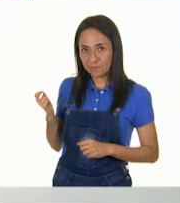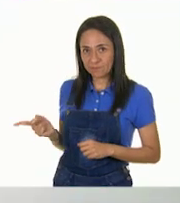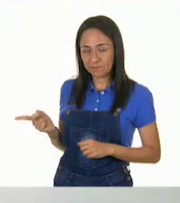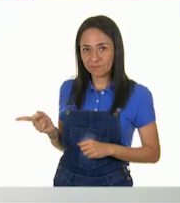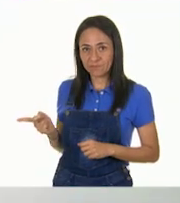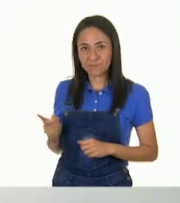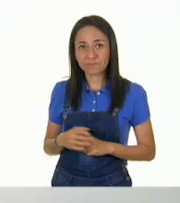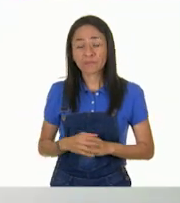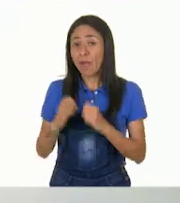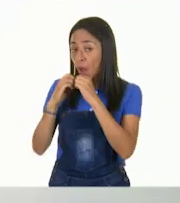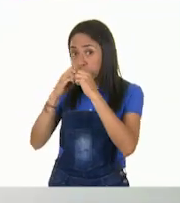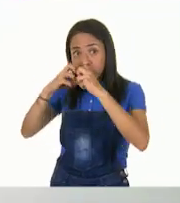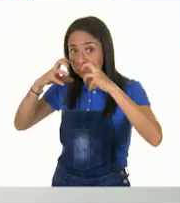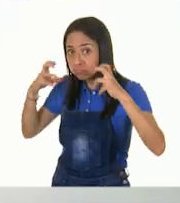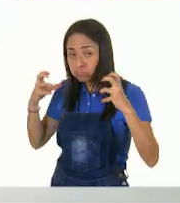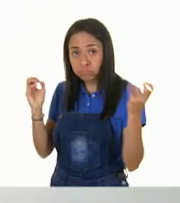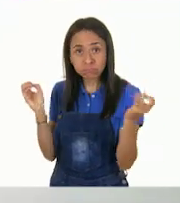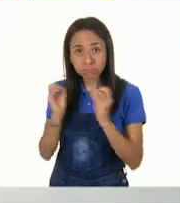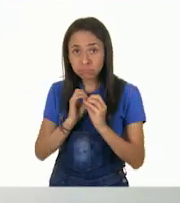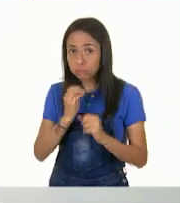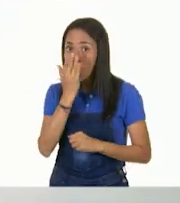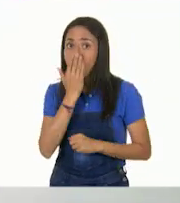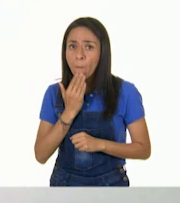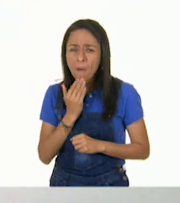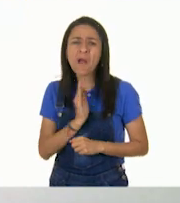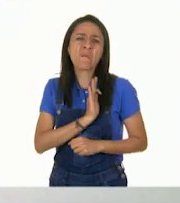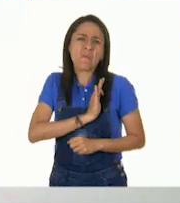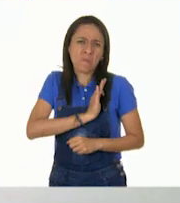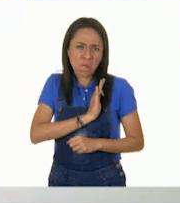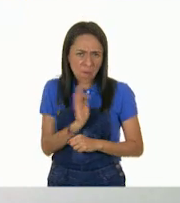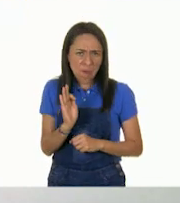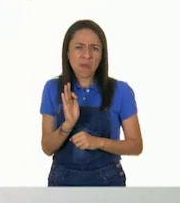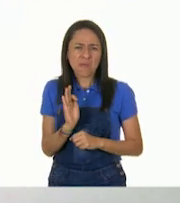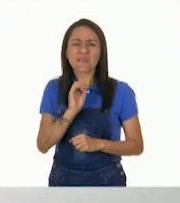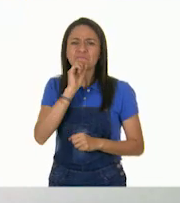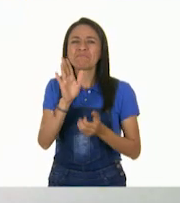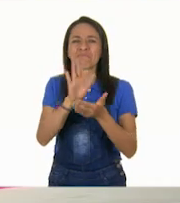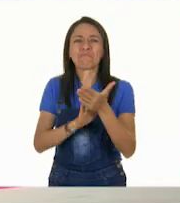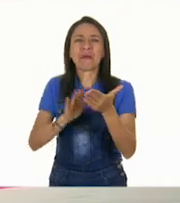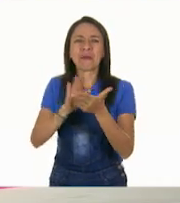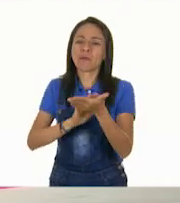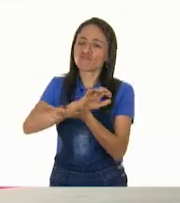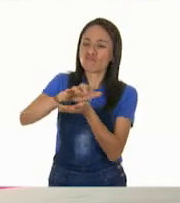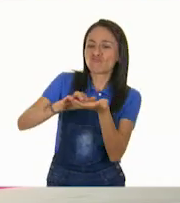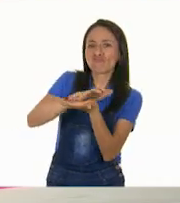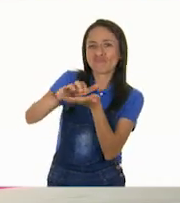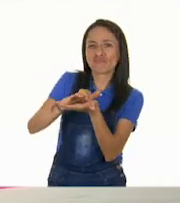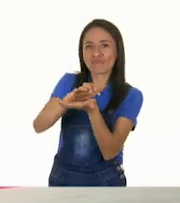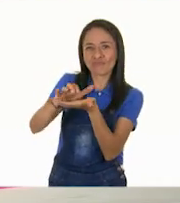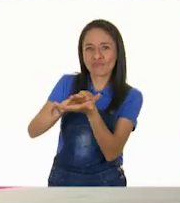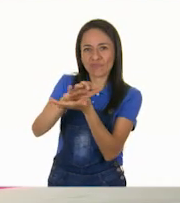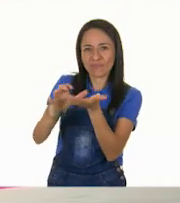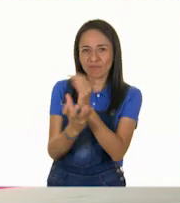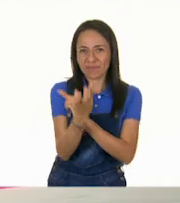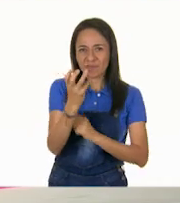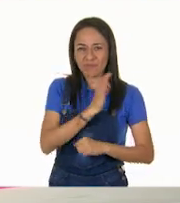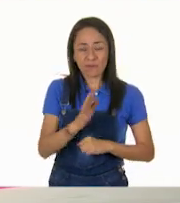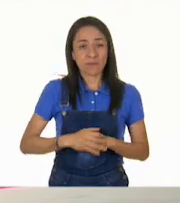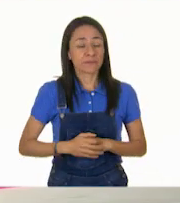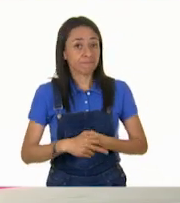si no tienes un globo puedes utilizar también una pelota de papel un vaso de plástico